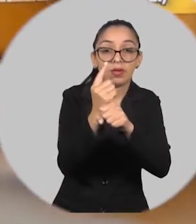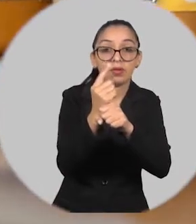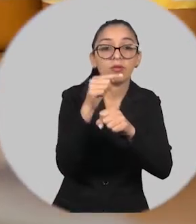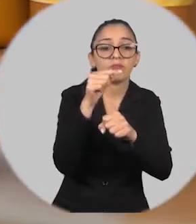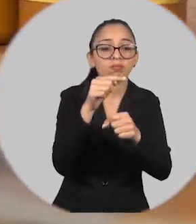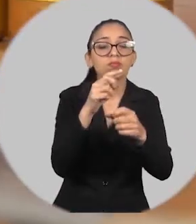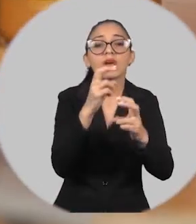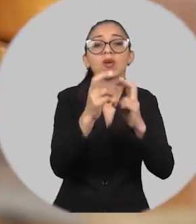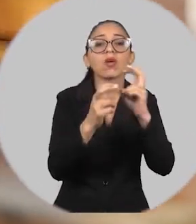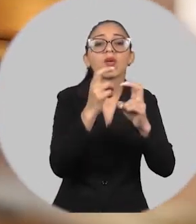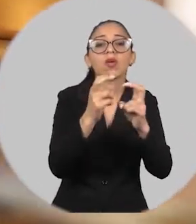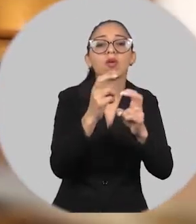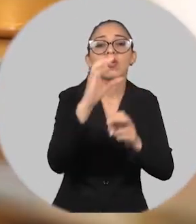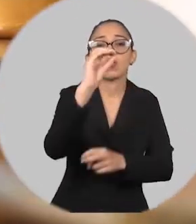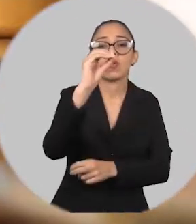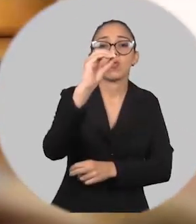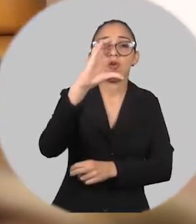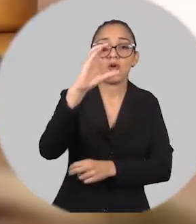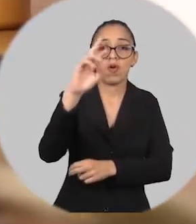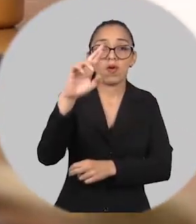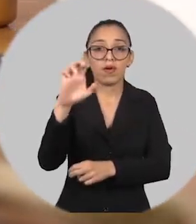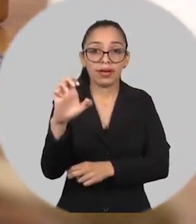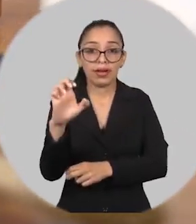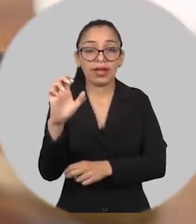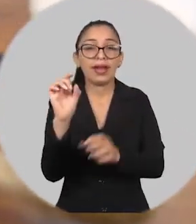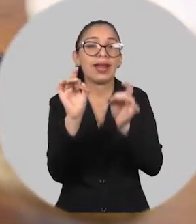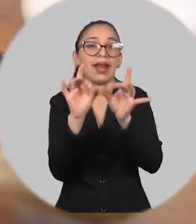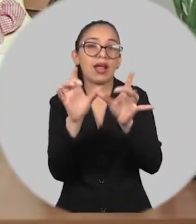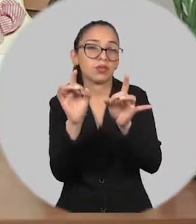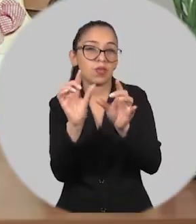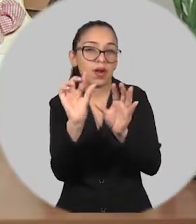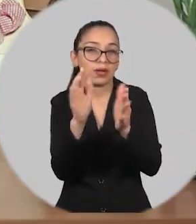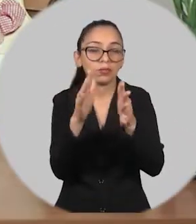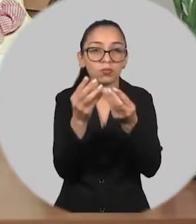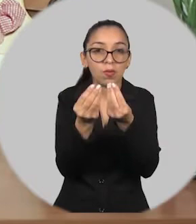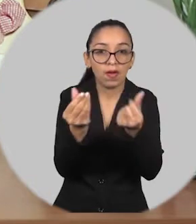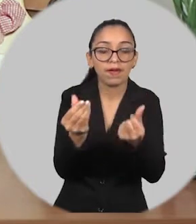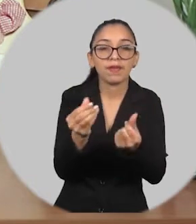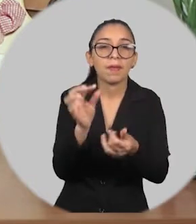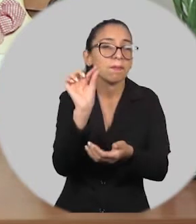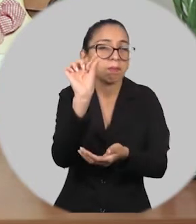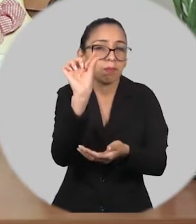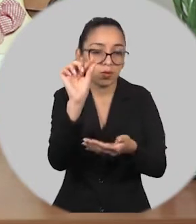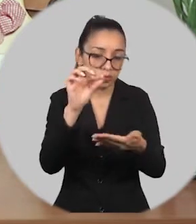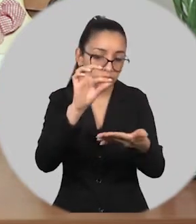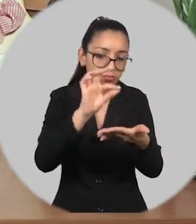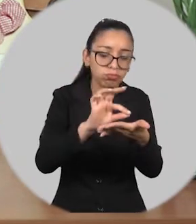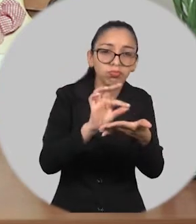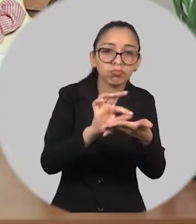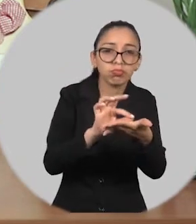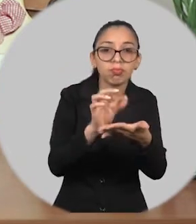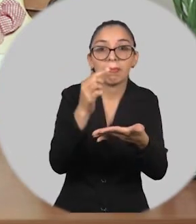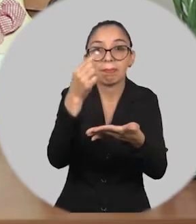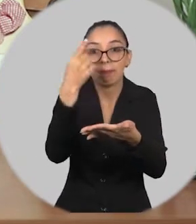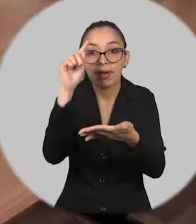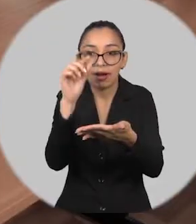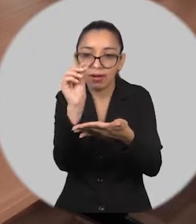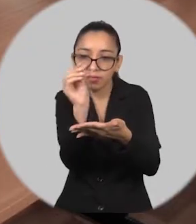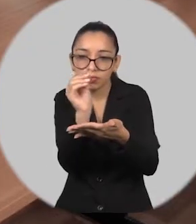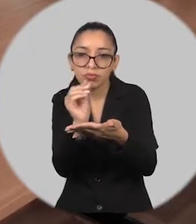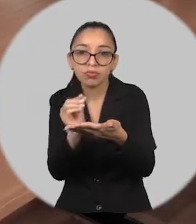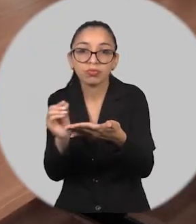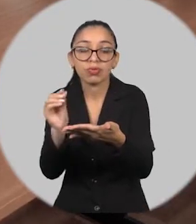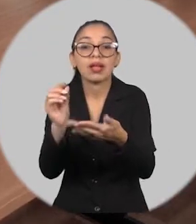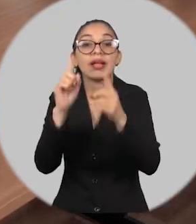una acrílica fosca color ocre o siena natural, como en este caso. Nada más que una pizquita necesitamos para hacer este flotado. Y